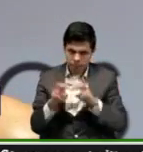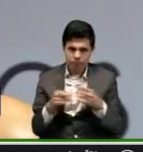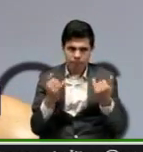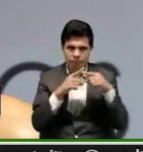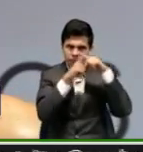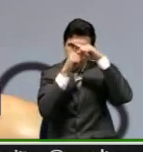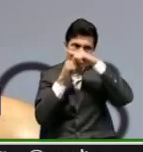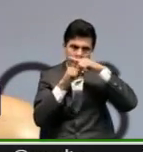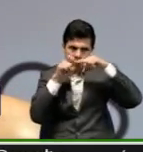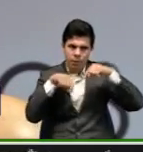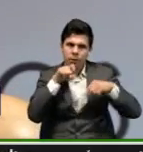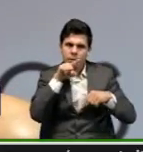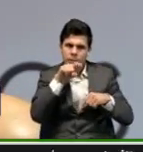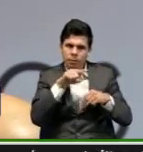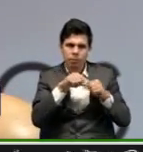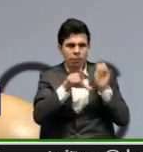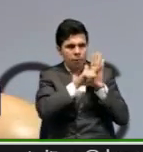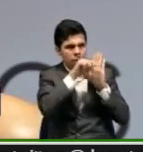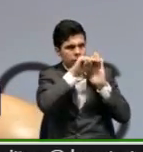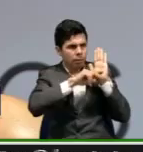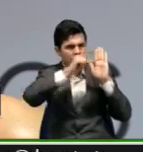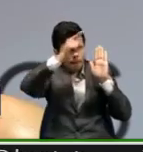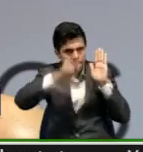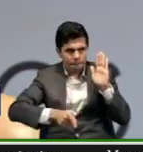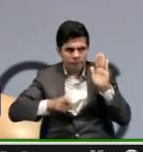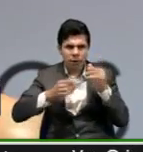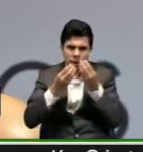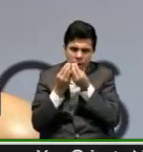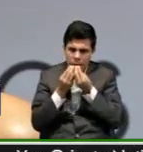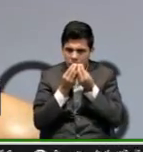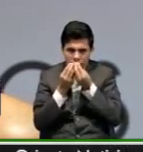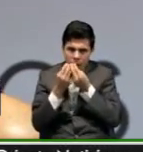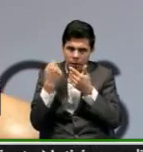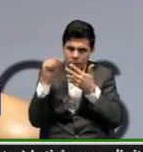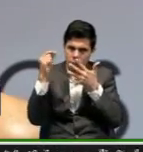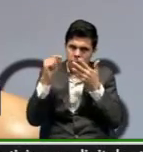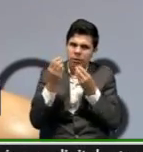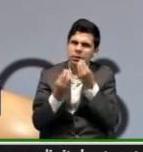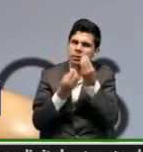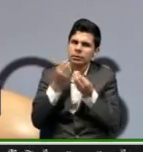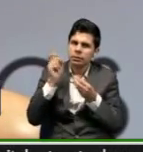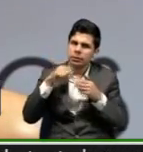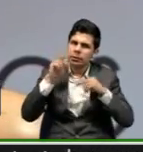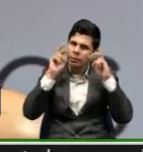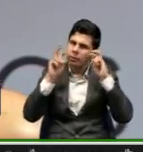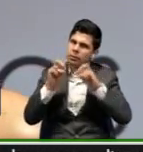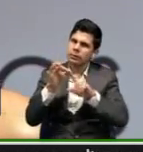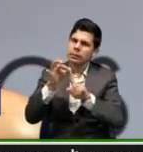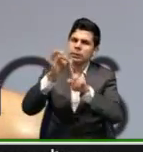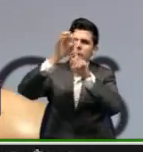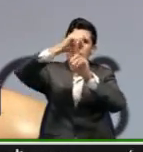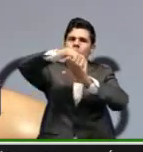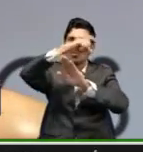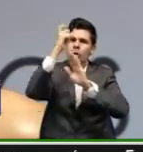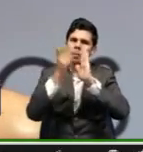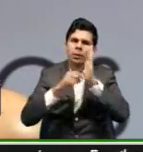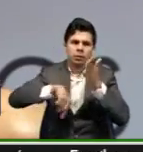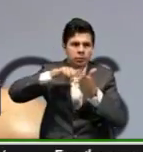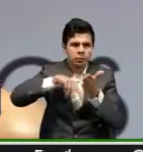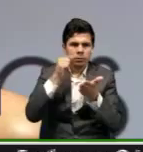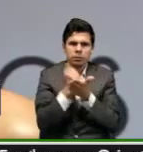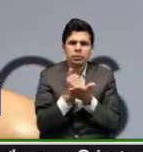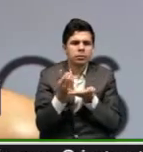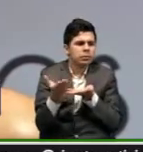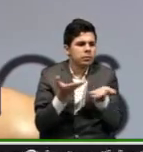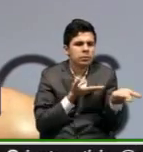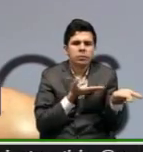contraloría de bucaramanga cumple con esa palabra que en la comisión de moralización de realizar una auditoría especial a toda la contratación de prestación de